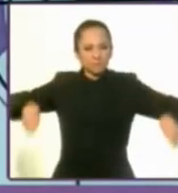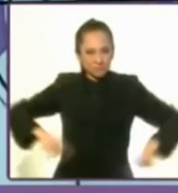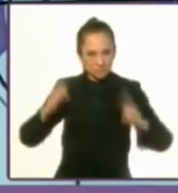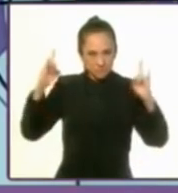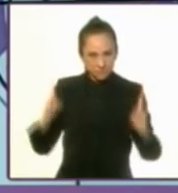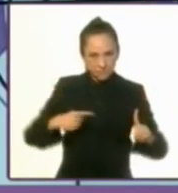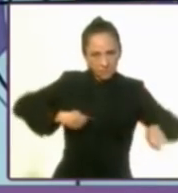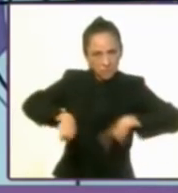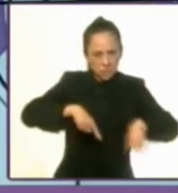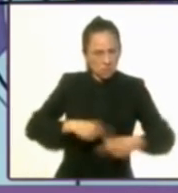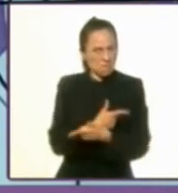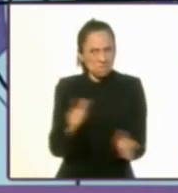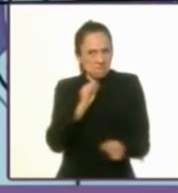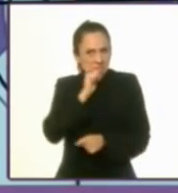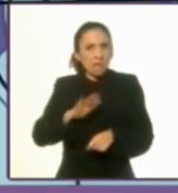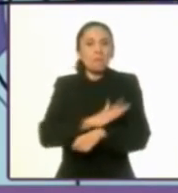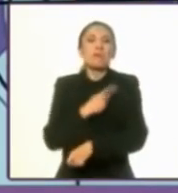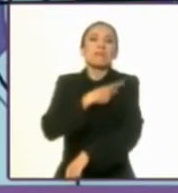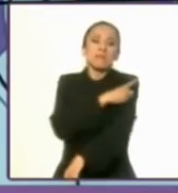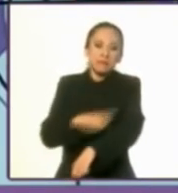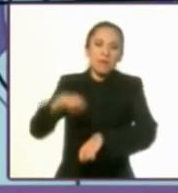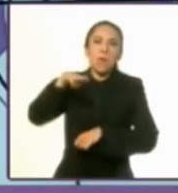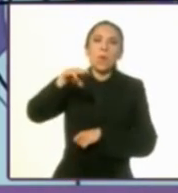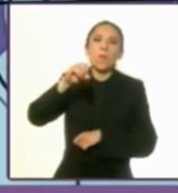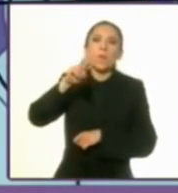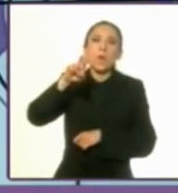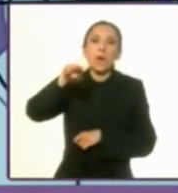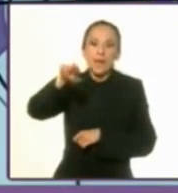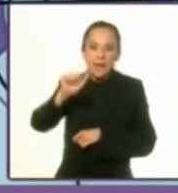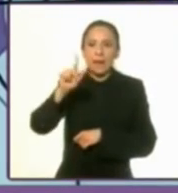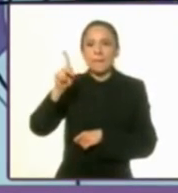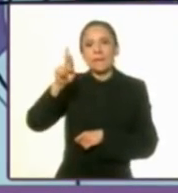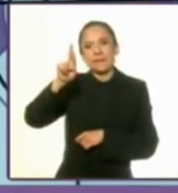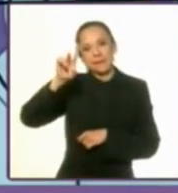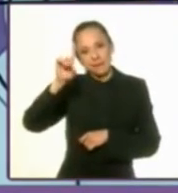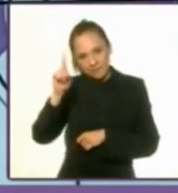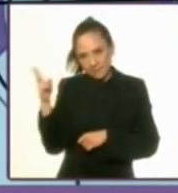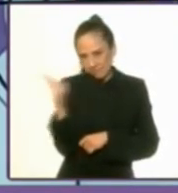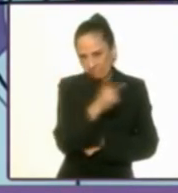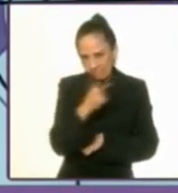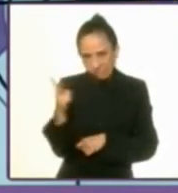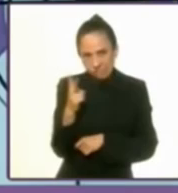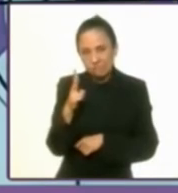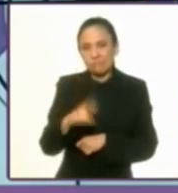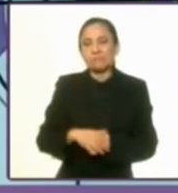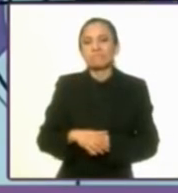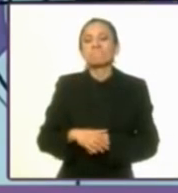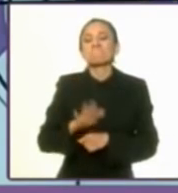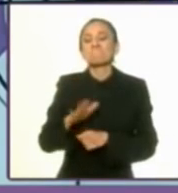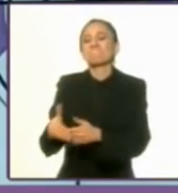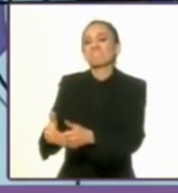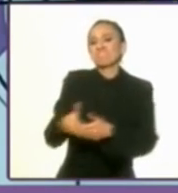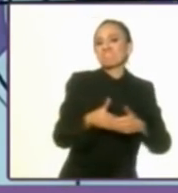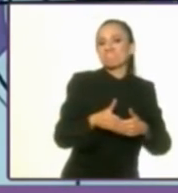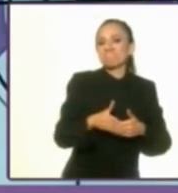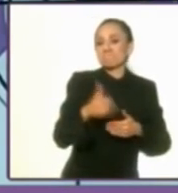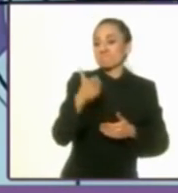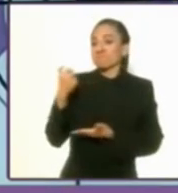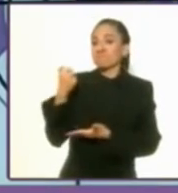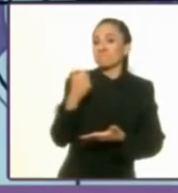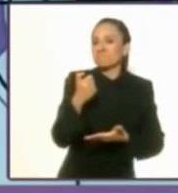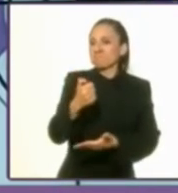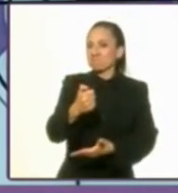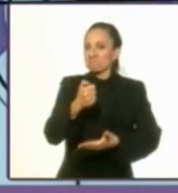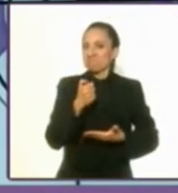porque las delegaciones morena pe red tienen secuestrado el recurso de